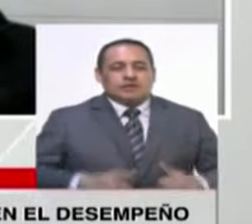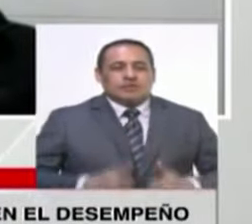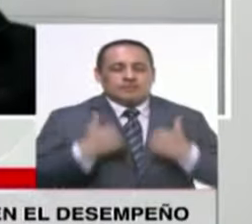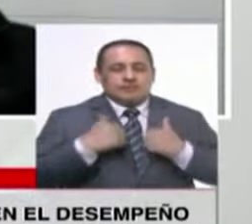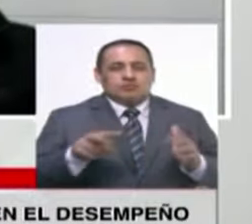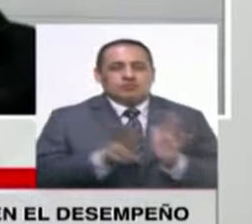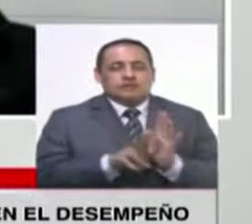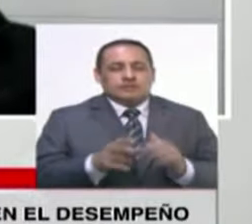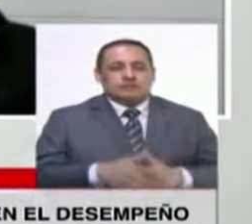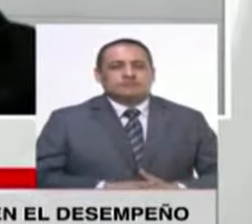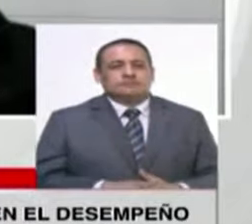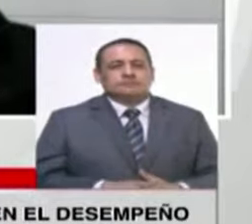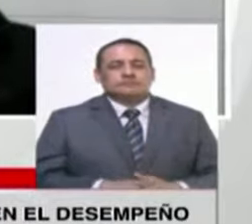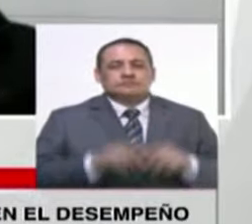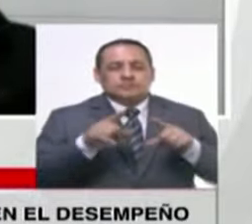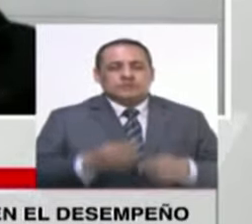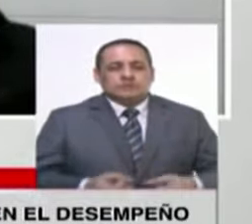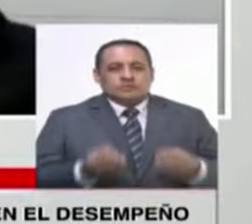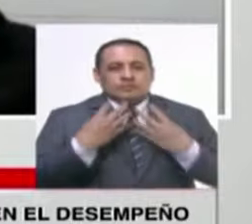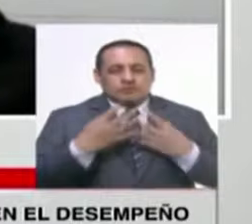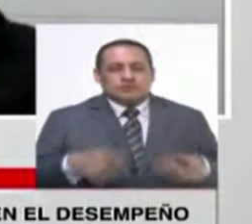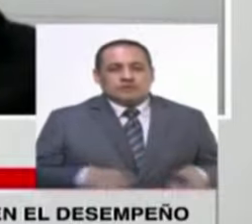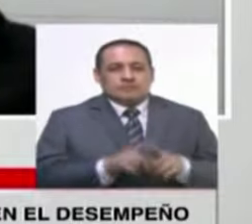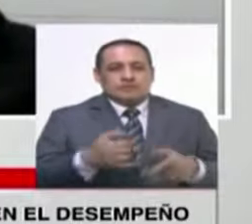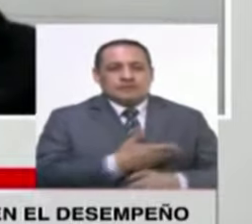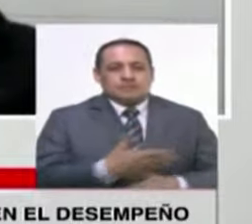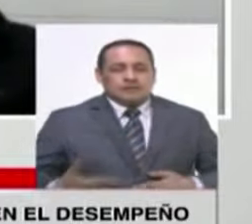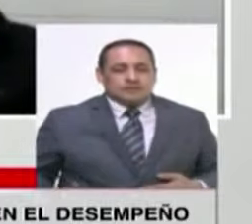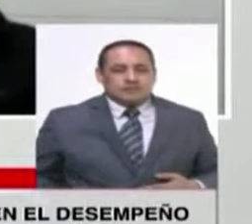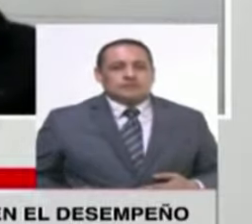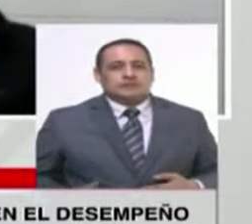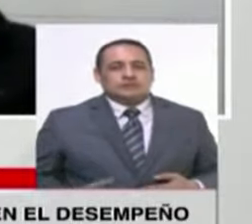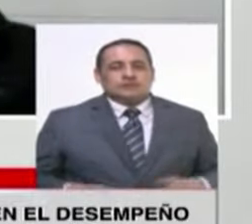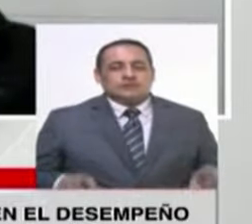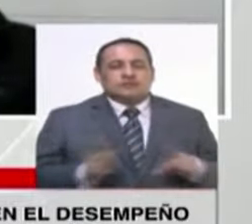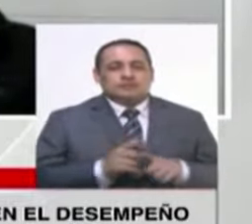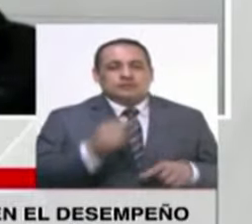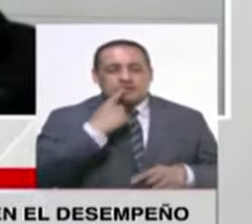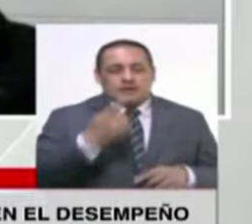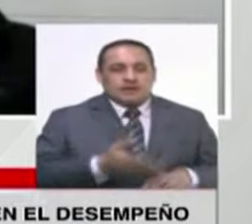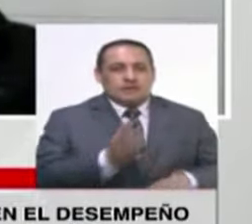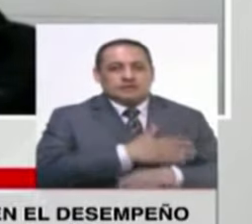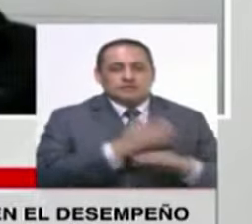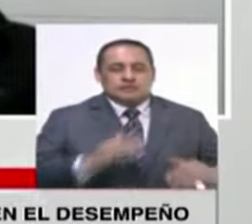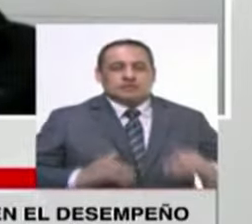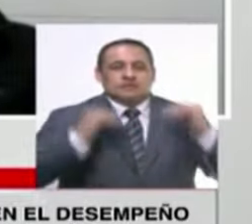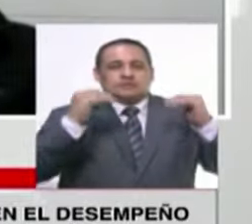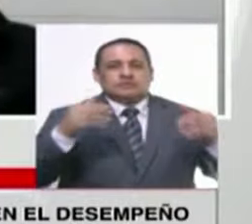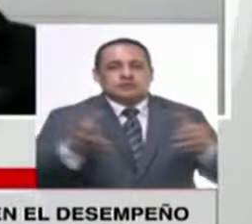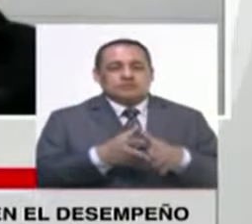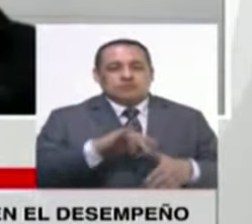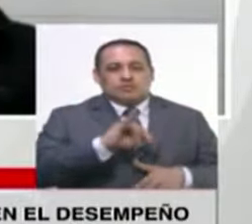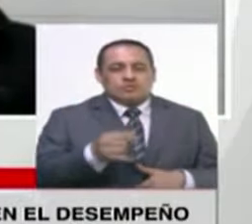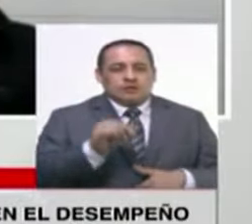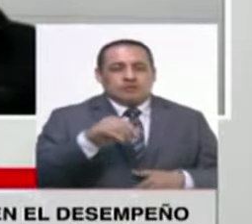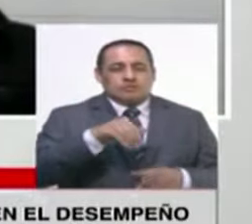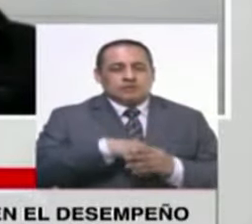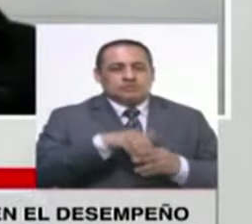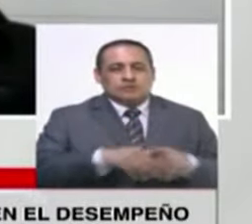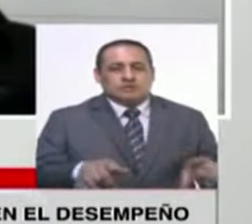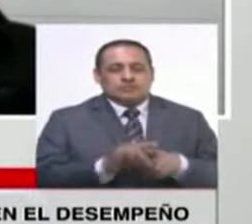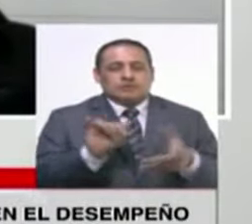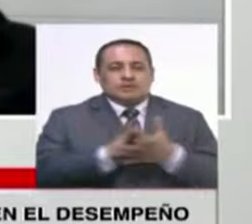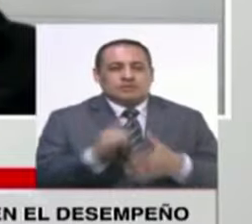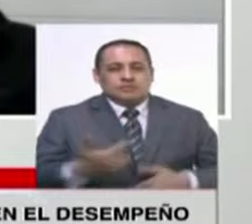popular. Usted nos dijo que el presidente, alguien de más alto nivel del jurado nacional, con